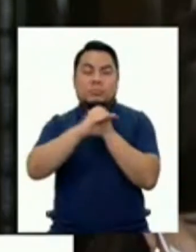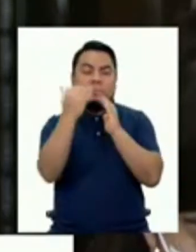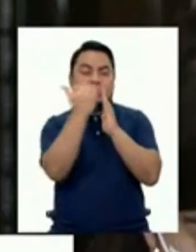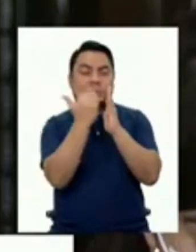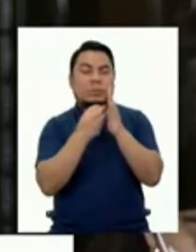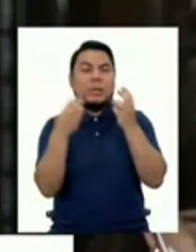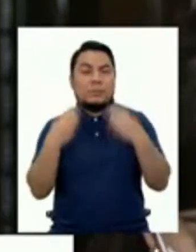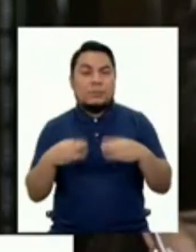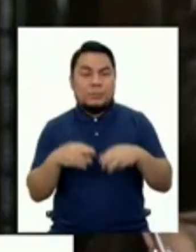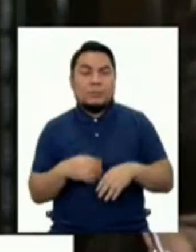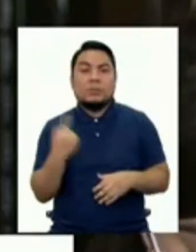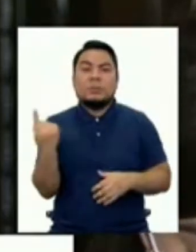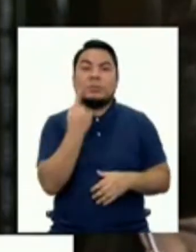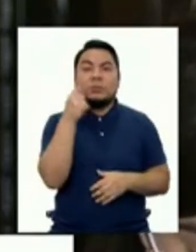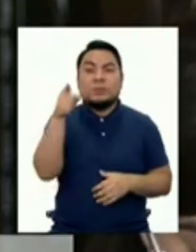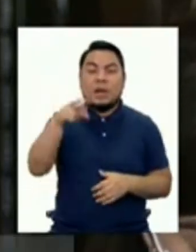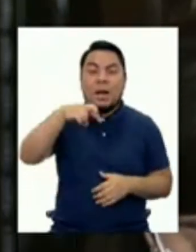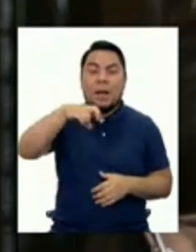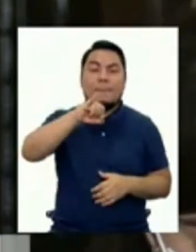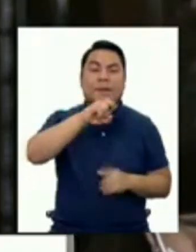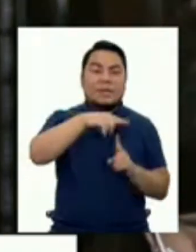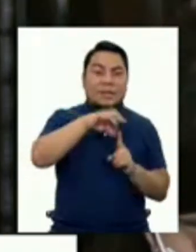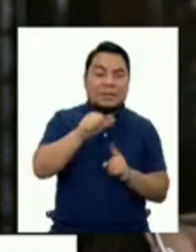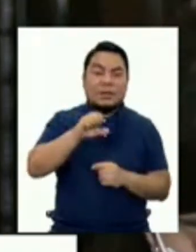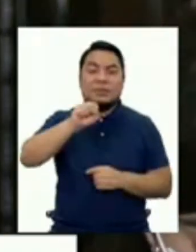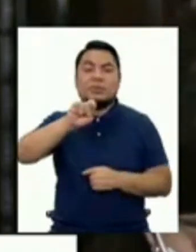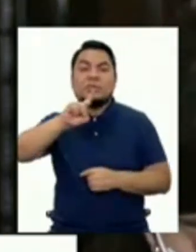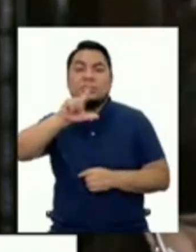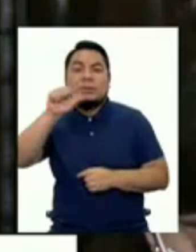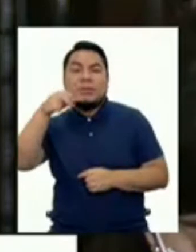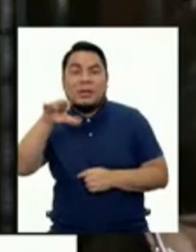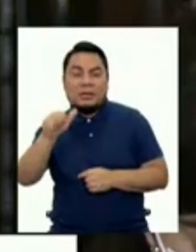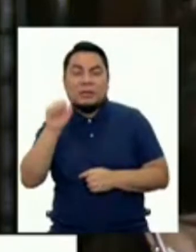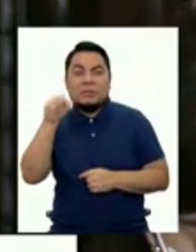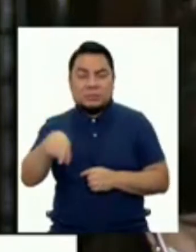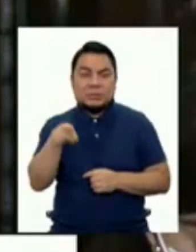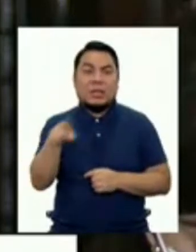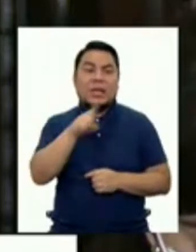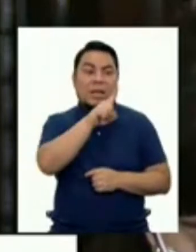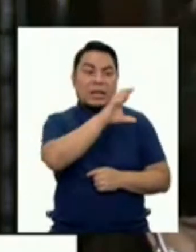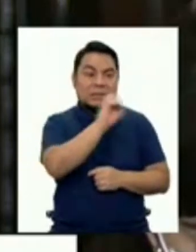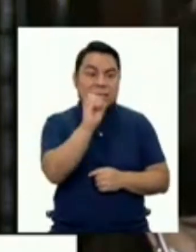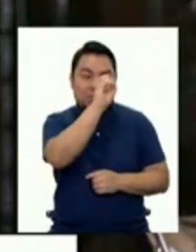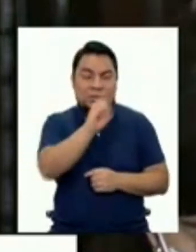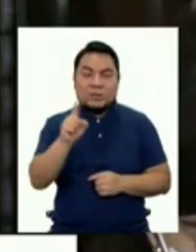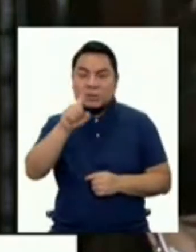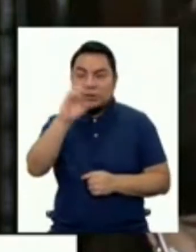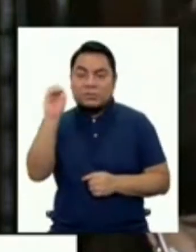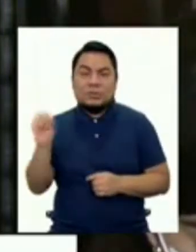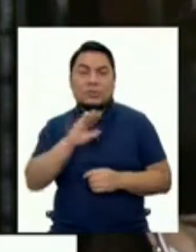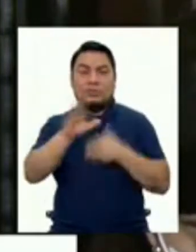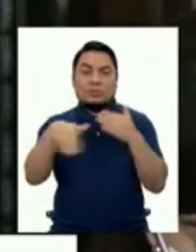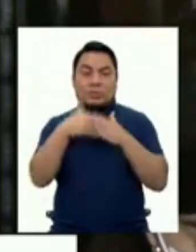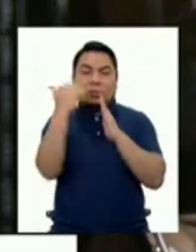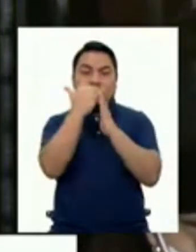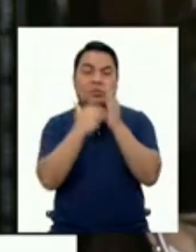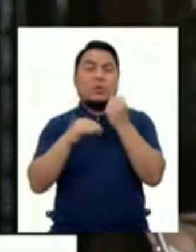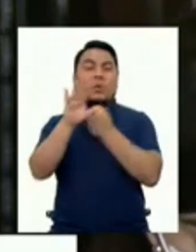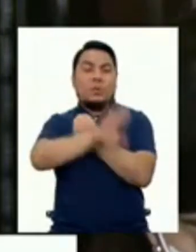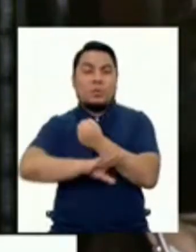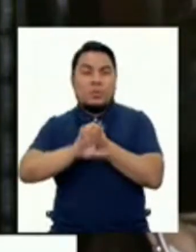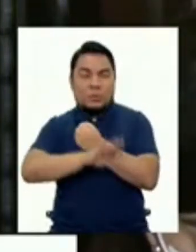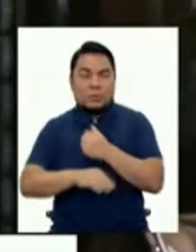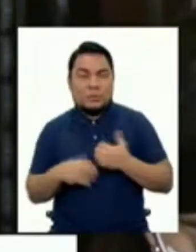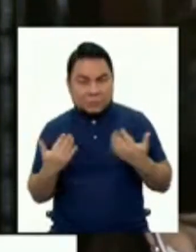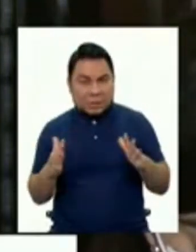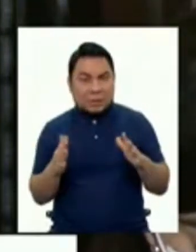de abastos y solo en el caso de Paita y Sullana los mercados de abastos han cumplido el 100% de implementación de medidas de seguridad. Hoy